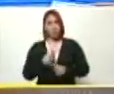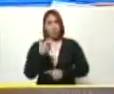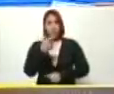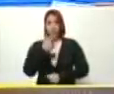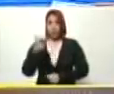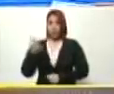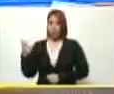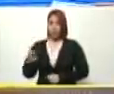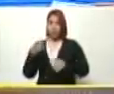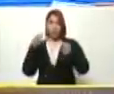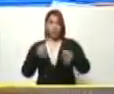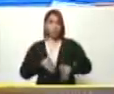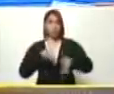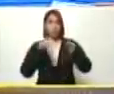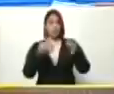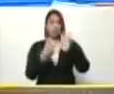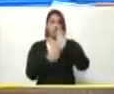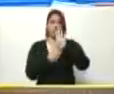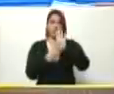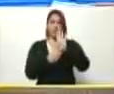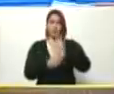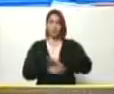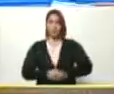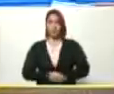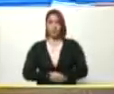vez más la verdad.